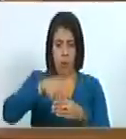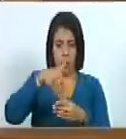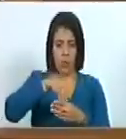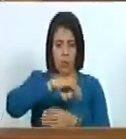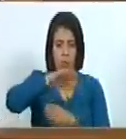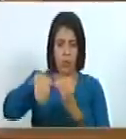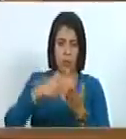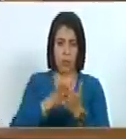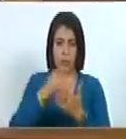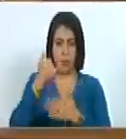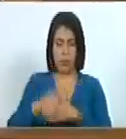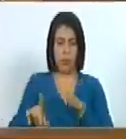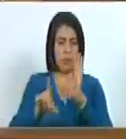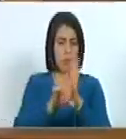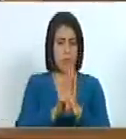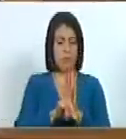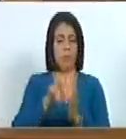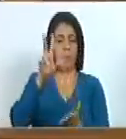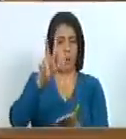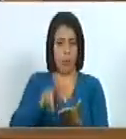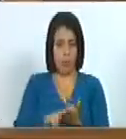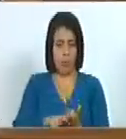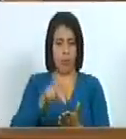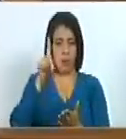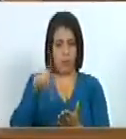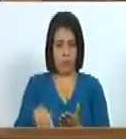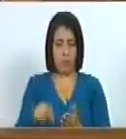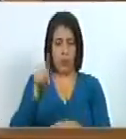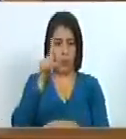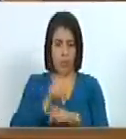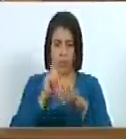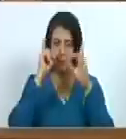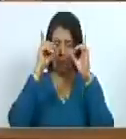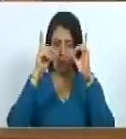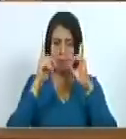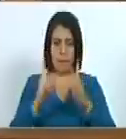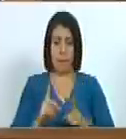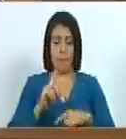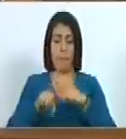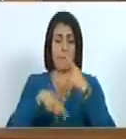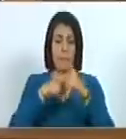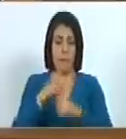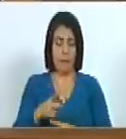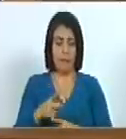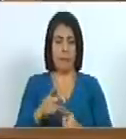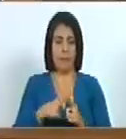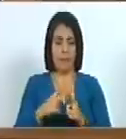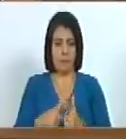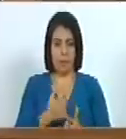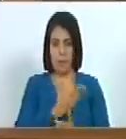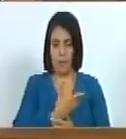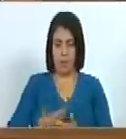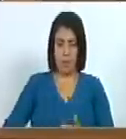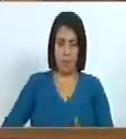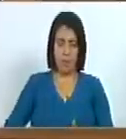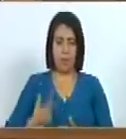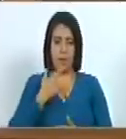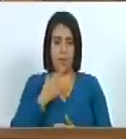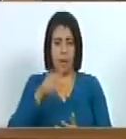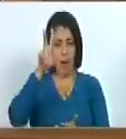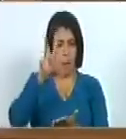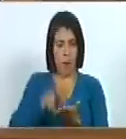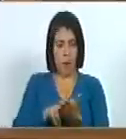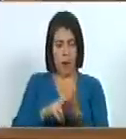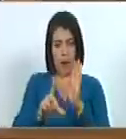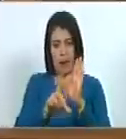votación el proyecto de ley, resultando aprobado por unanimidad. En consecuencia, el presidente declaró sancionada